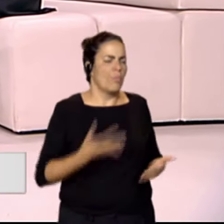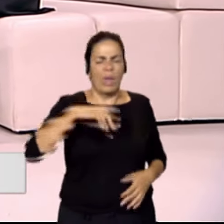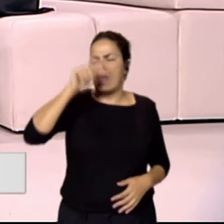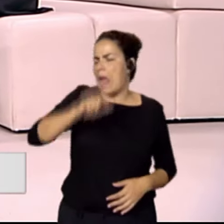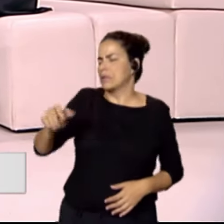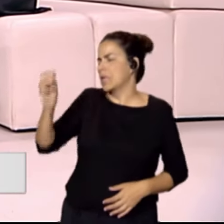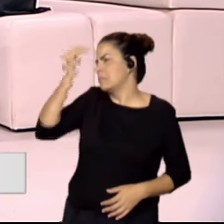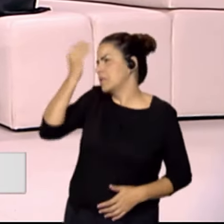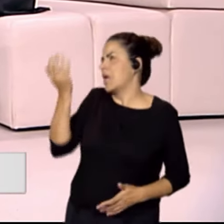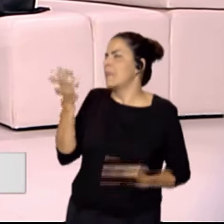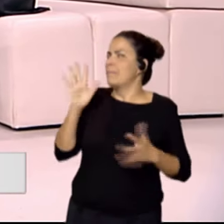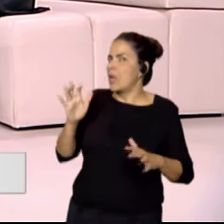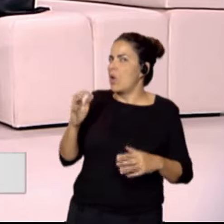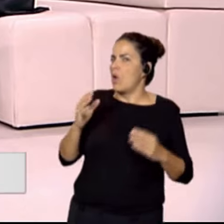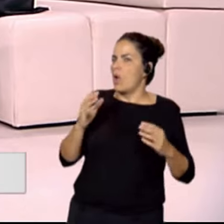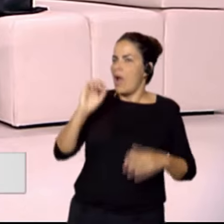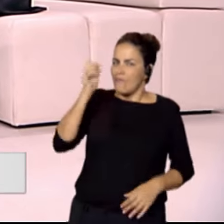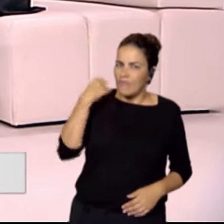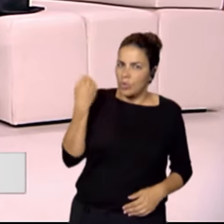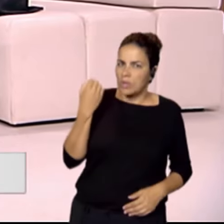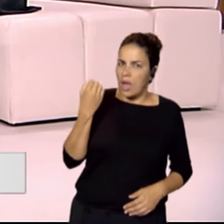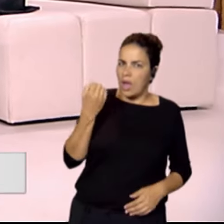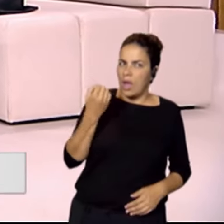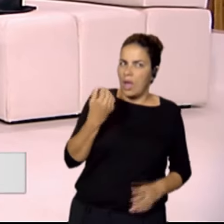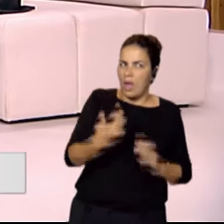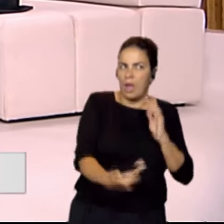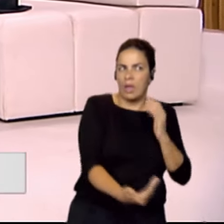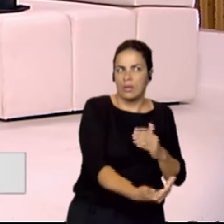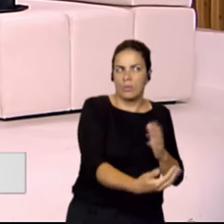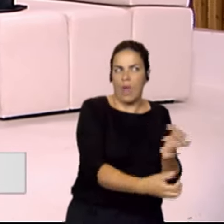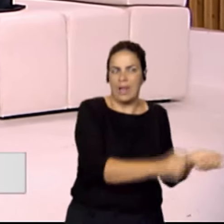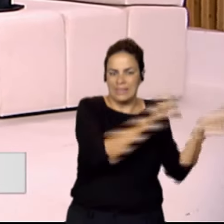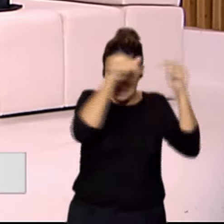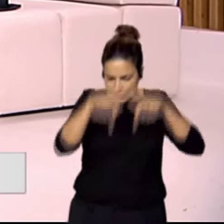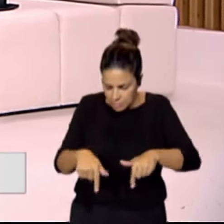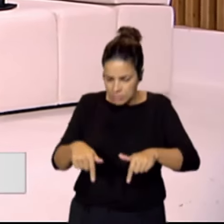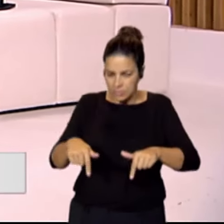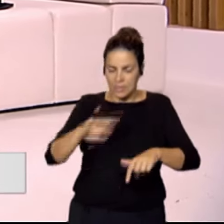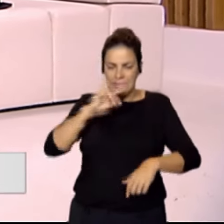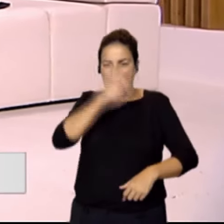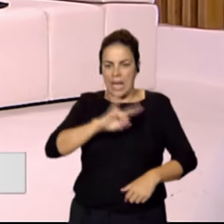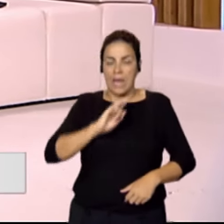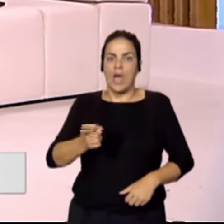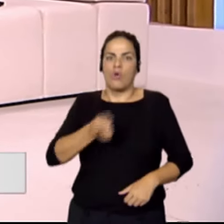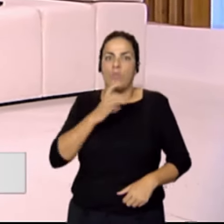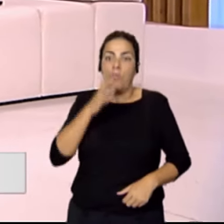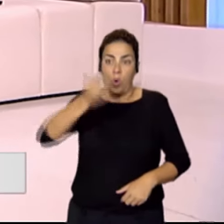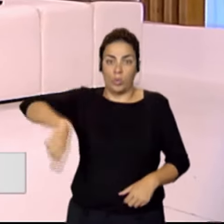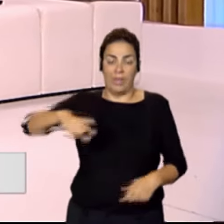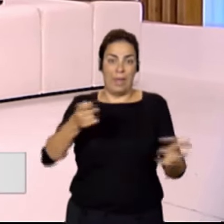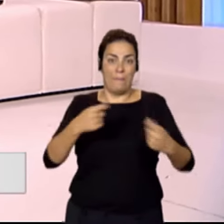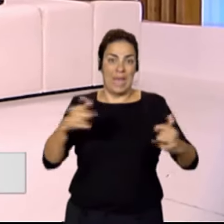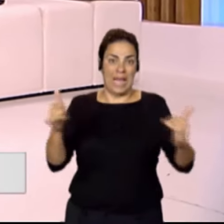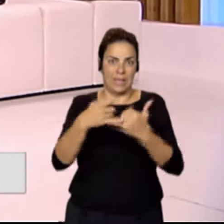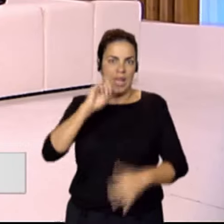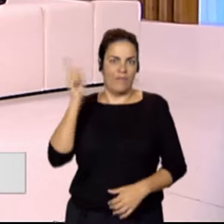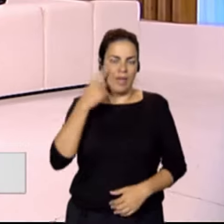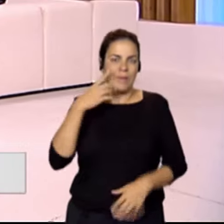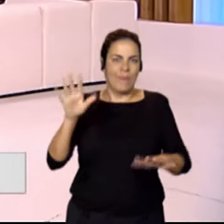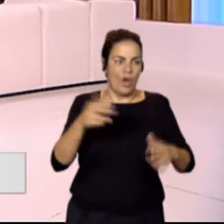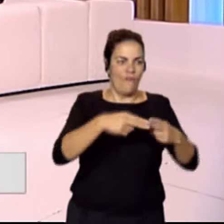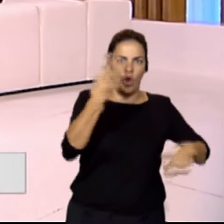la fruta haya entrado en Canarias porque ustedes la han detectado en mercatenerife pero se supone que hay unos controles de inspección